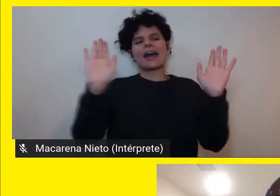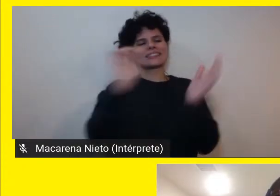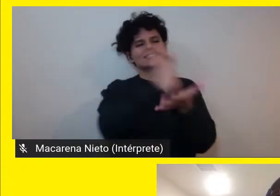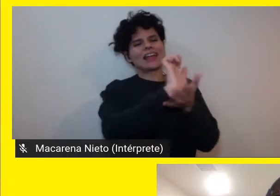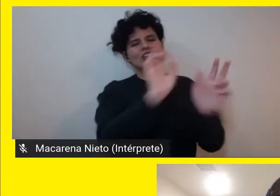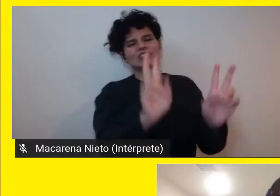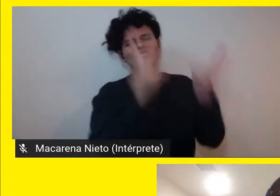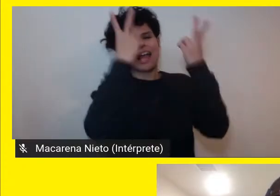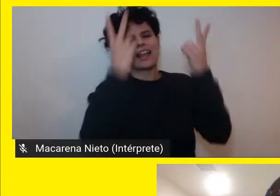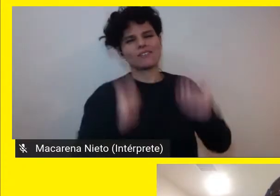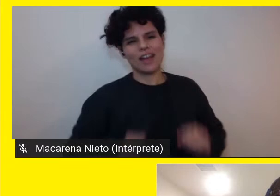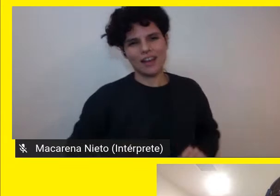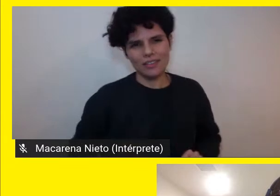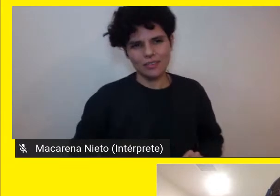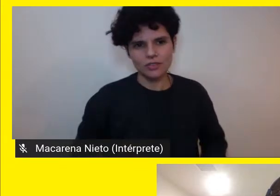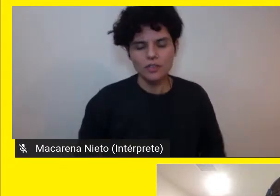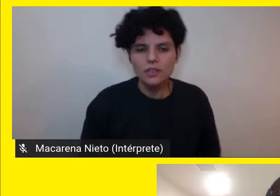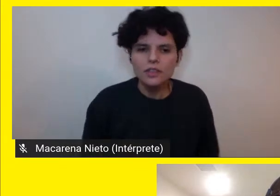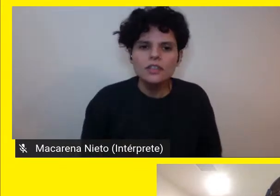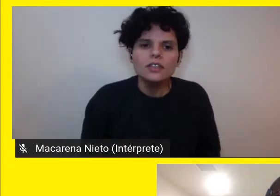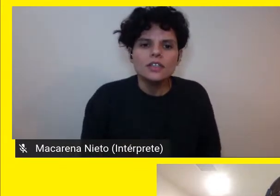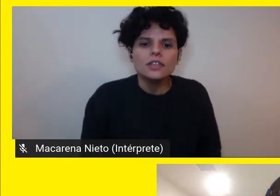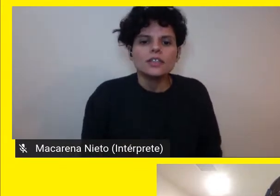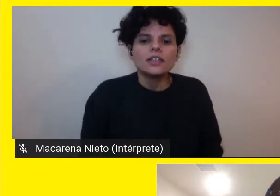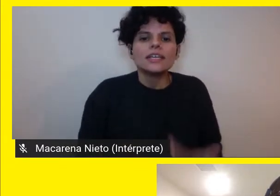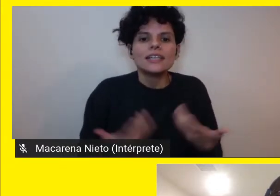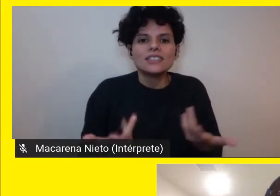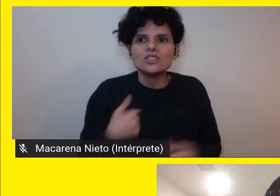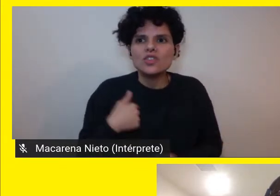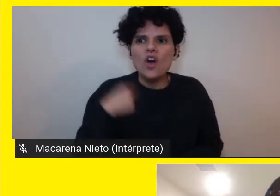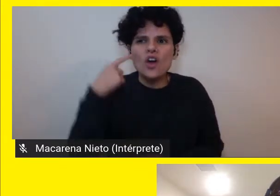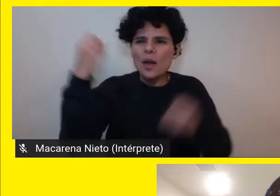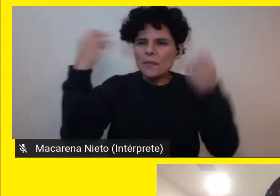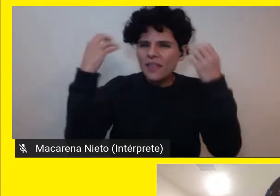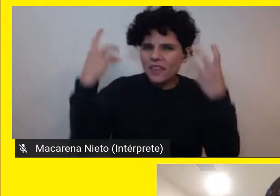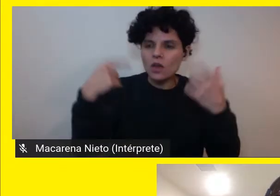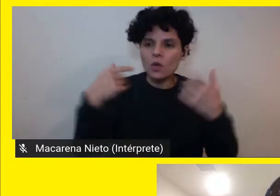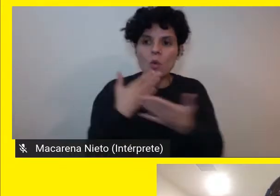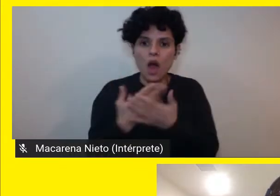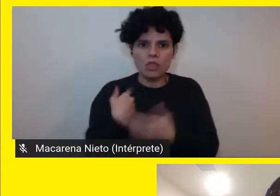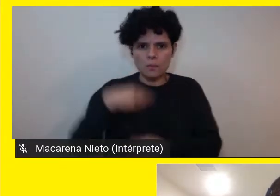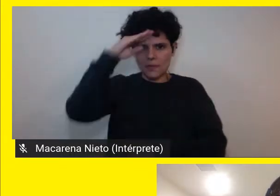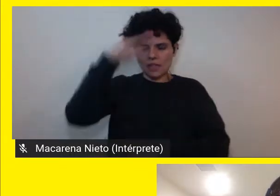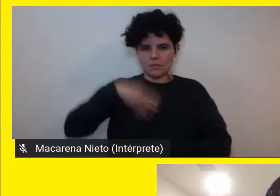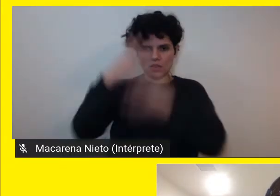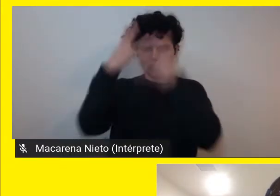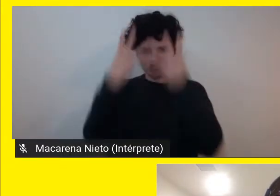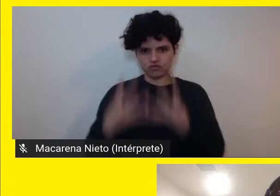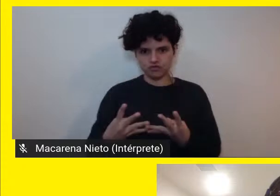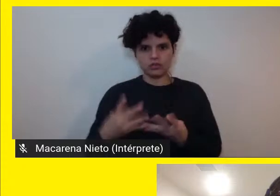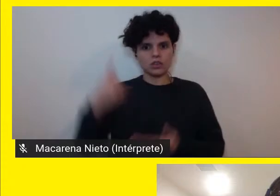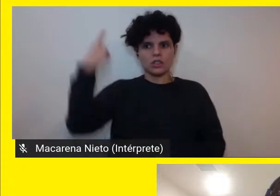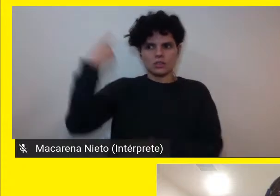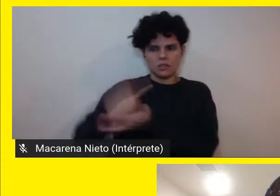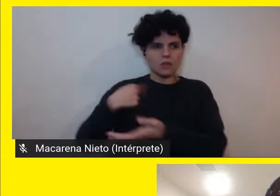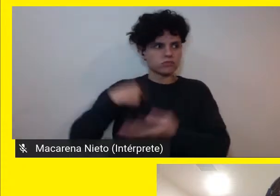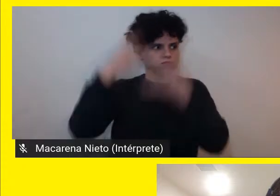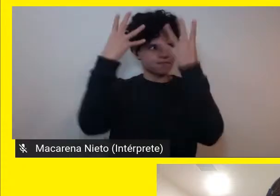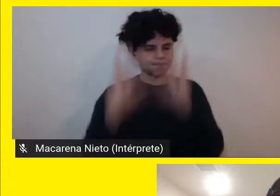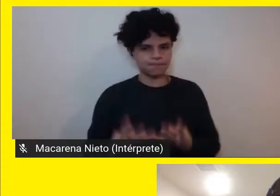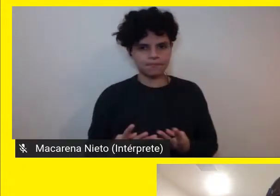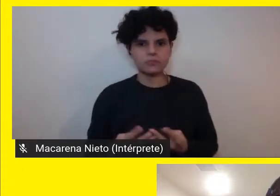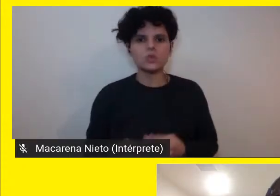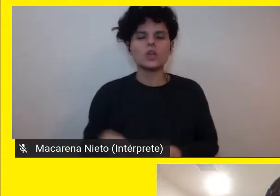que yo aprendí en esta experiencia de prisión política y tortura, que desde luego la película relata mi